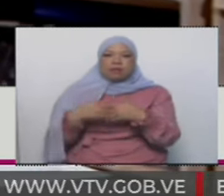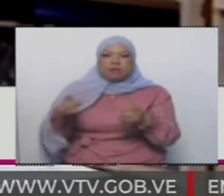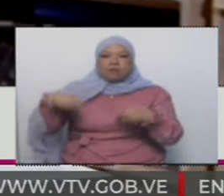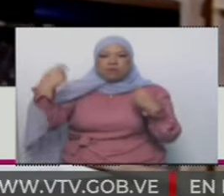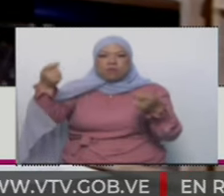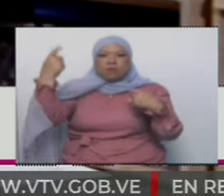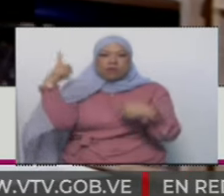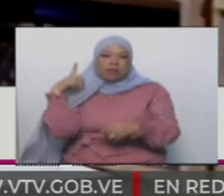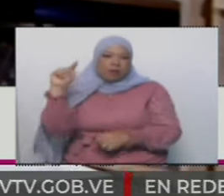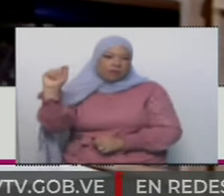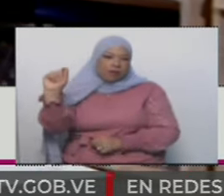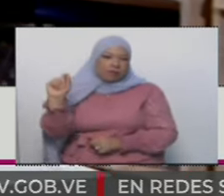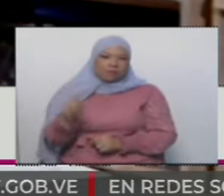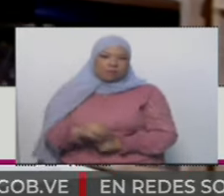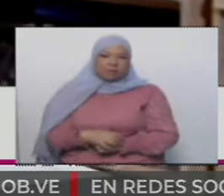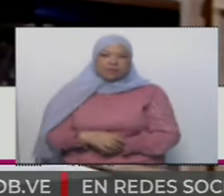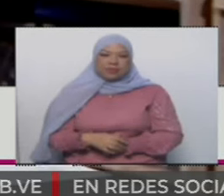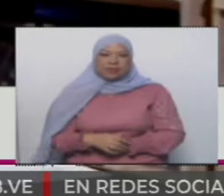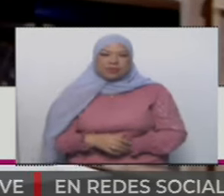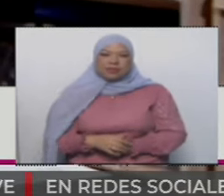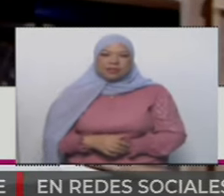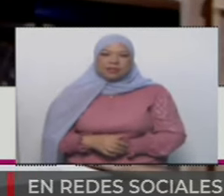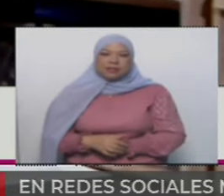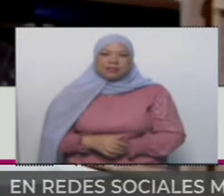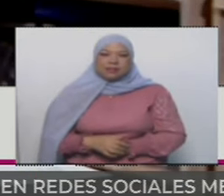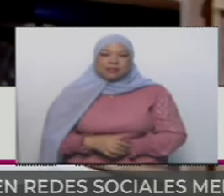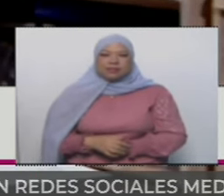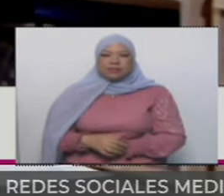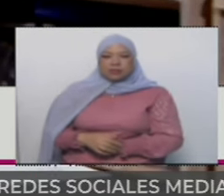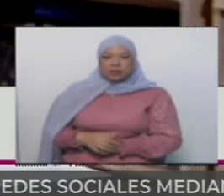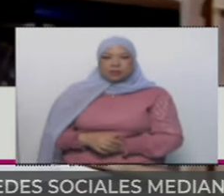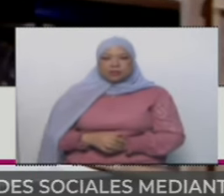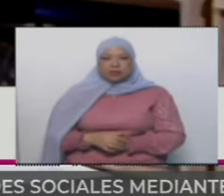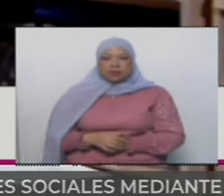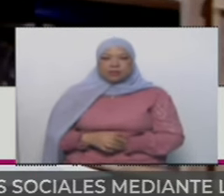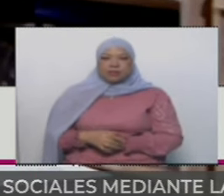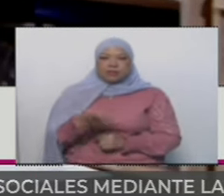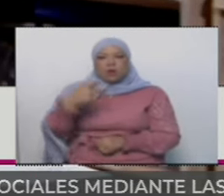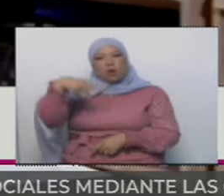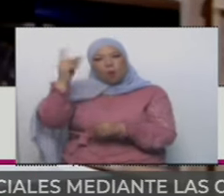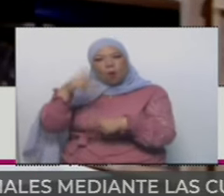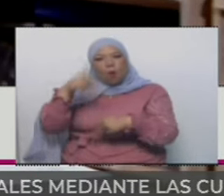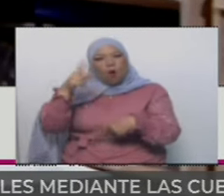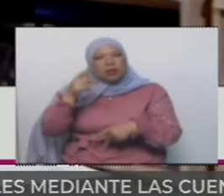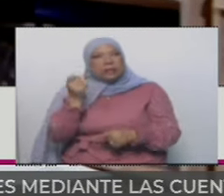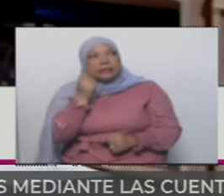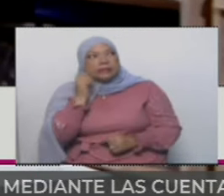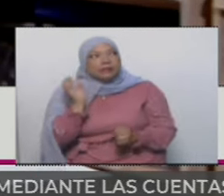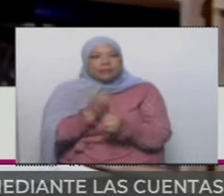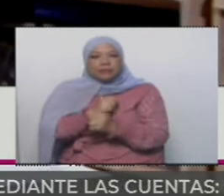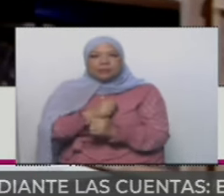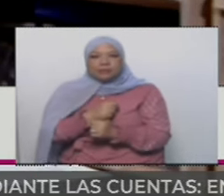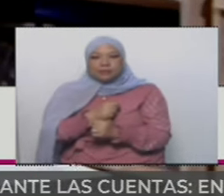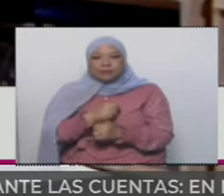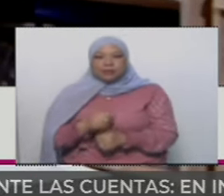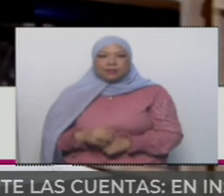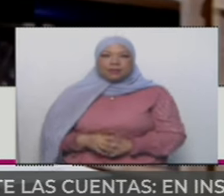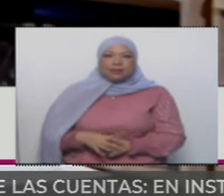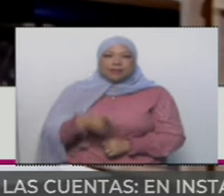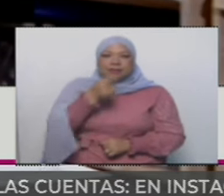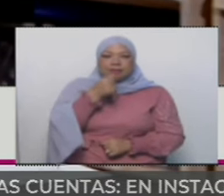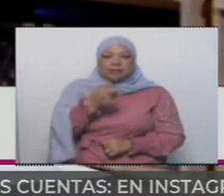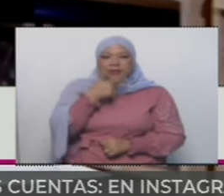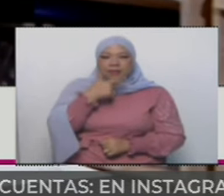se va. Mira, muy cómico los comentarios que me pusieron en TikTok. ¿Cómo que? No, pues. Comentarios bonitos, ¿verdad,